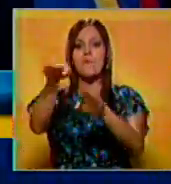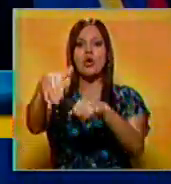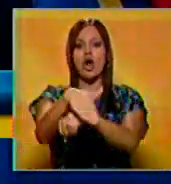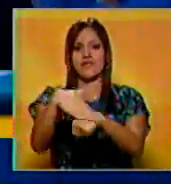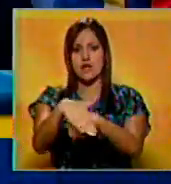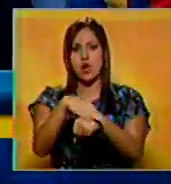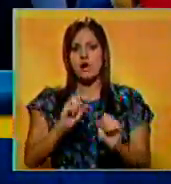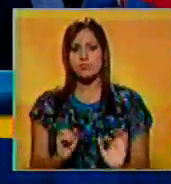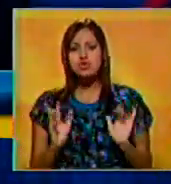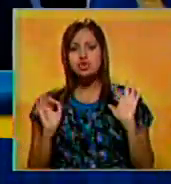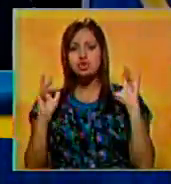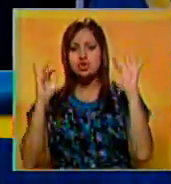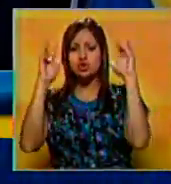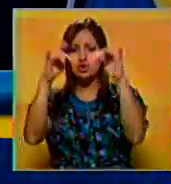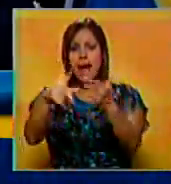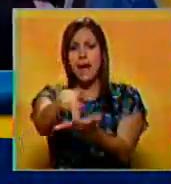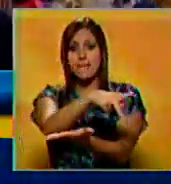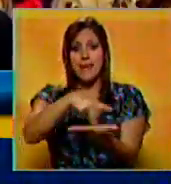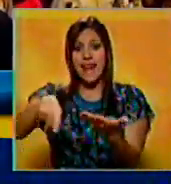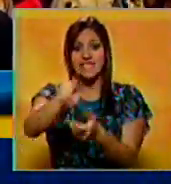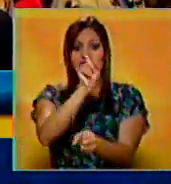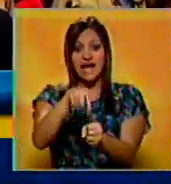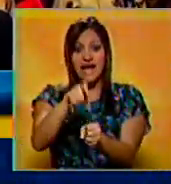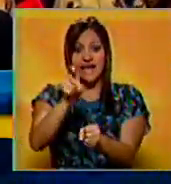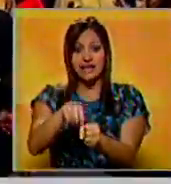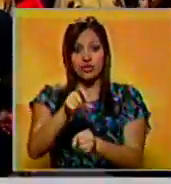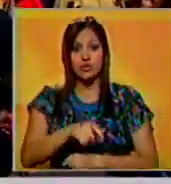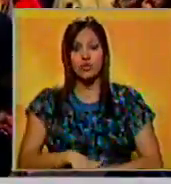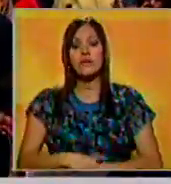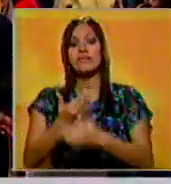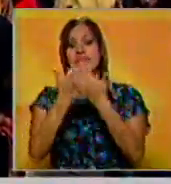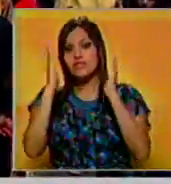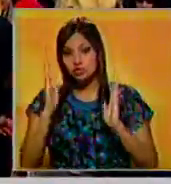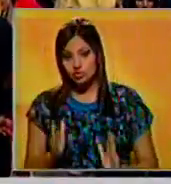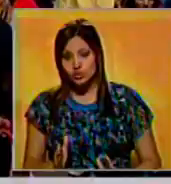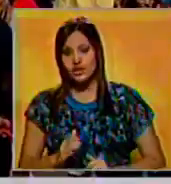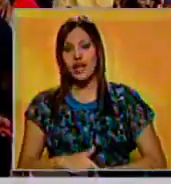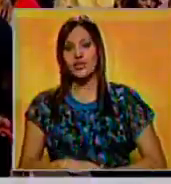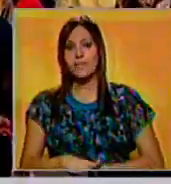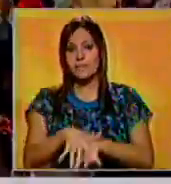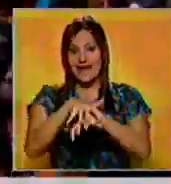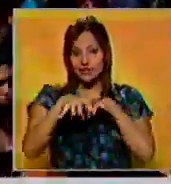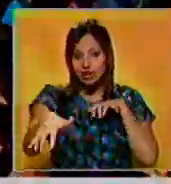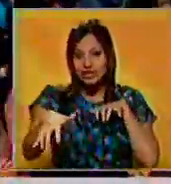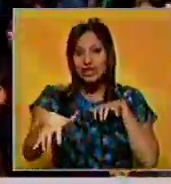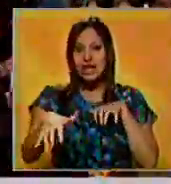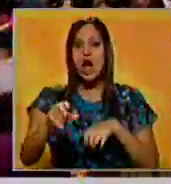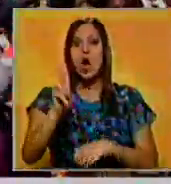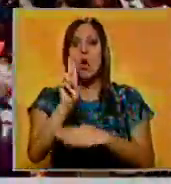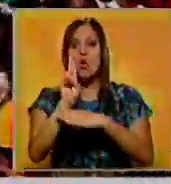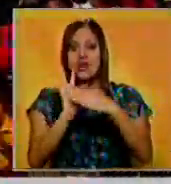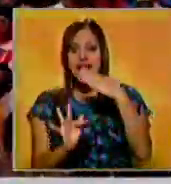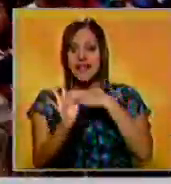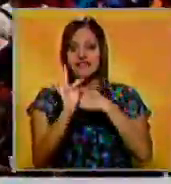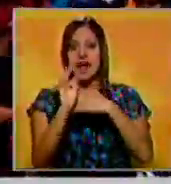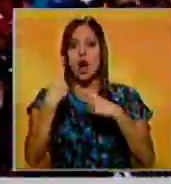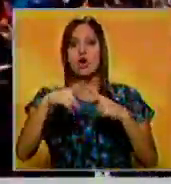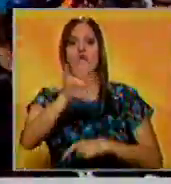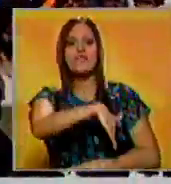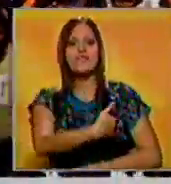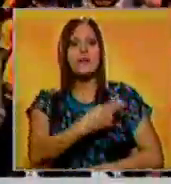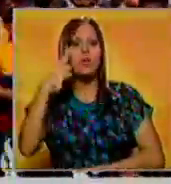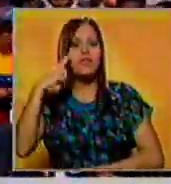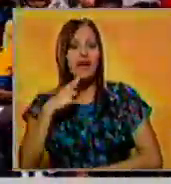se concentran aquí en la Plaza Brión de Chacaito. Estudiantes, en su mayoría, de la UNEFA, la Universidad